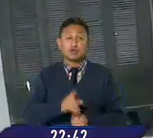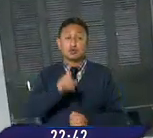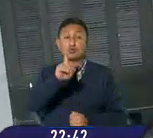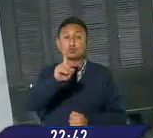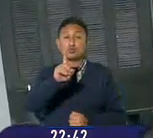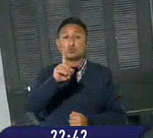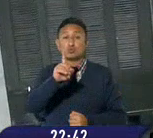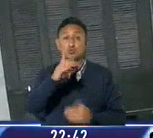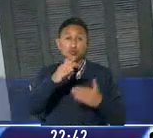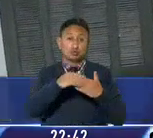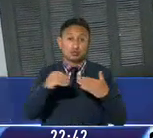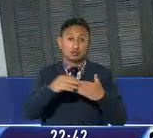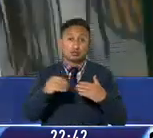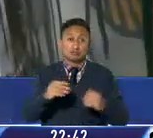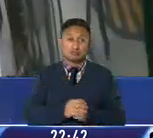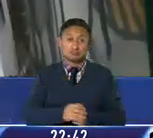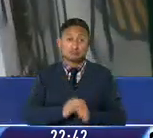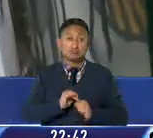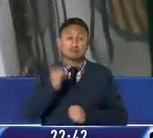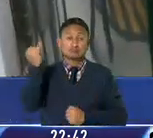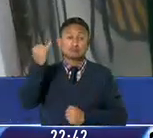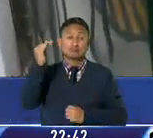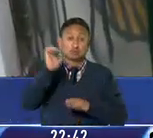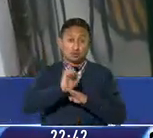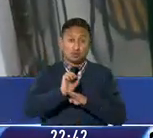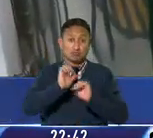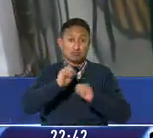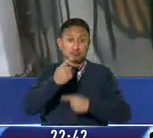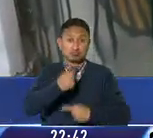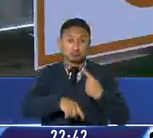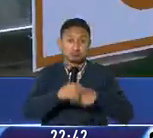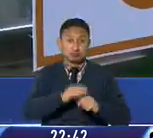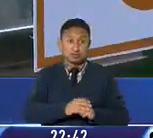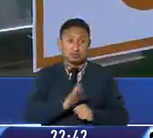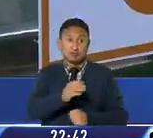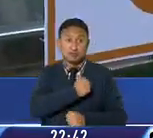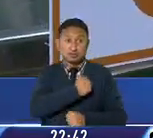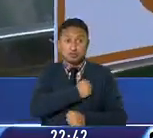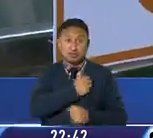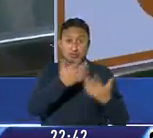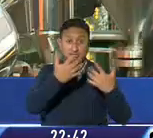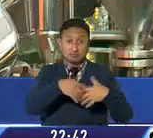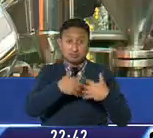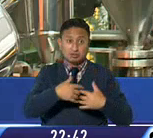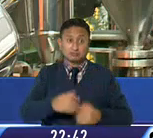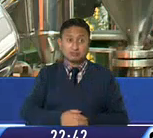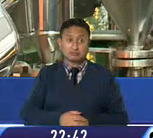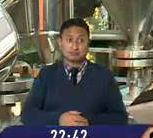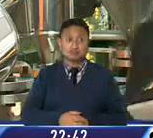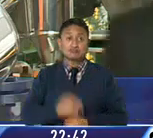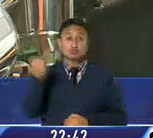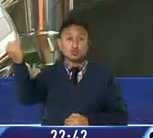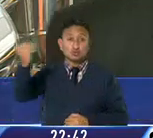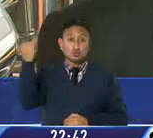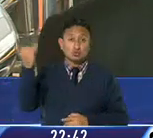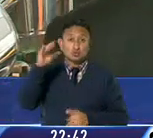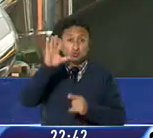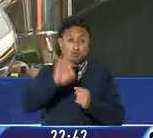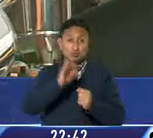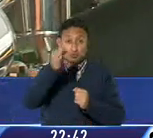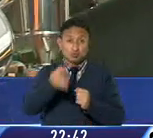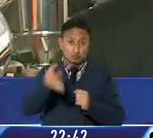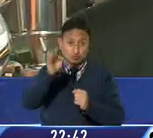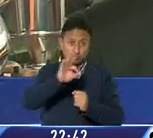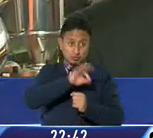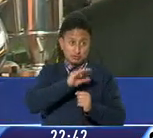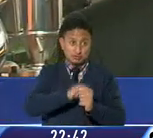se tiene previsto vender a las industrias ecuatorianas para que produzcan sus propios combustibles. La industria bananera y la industria de